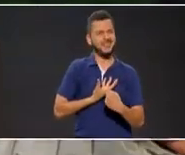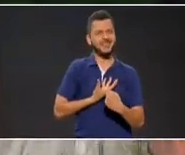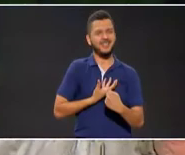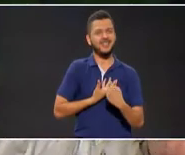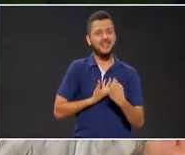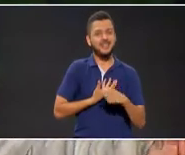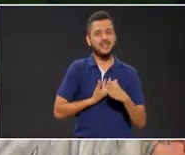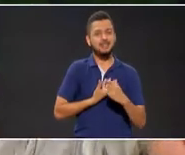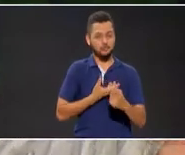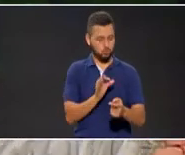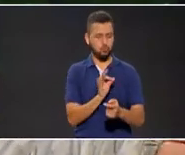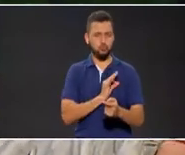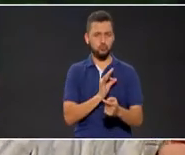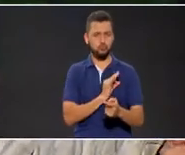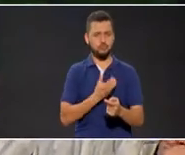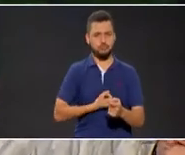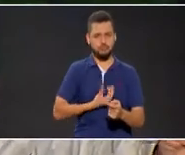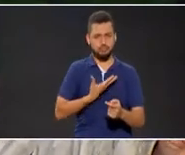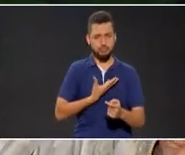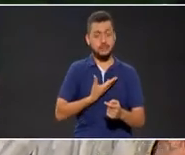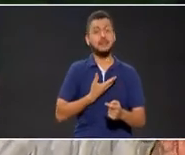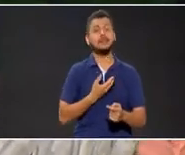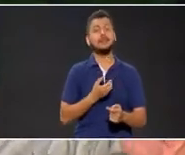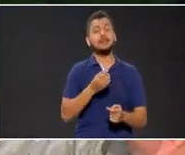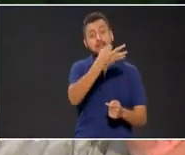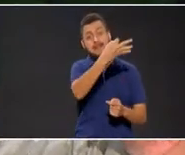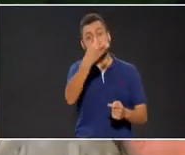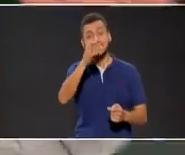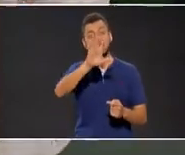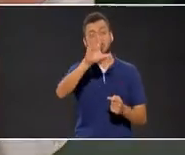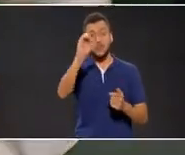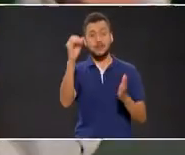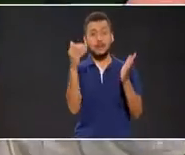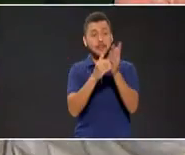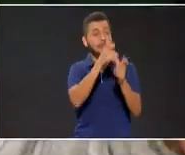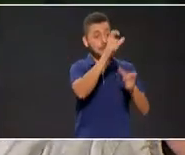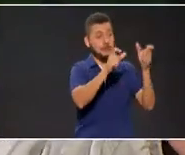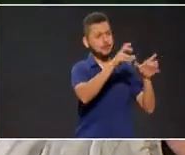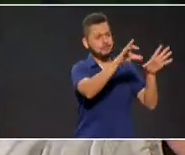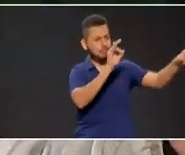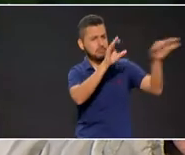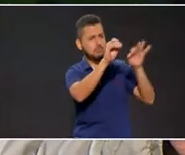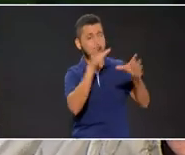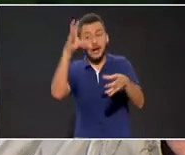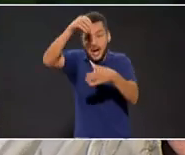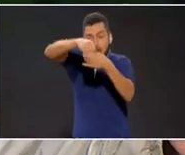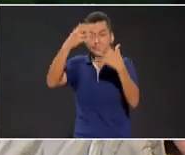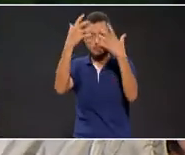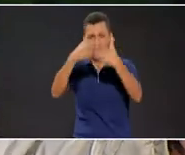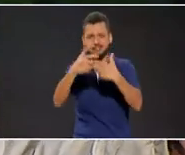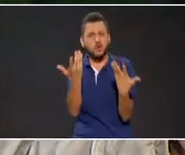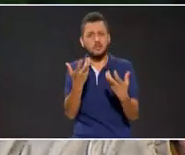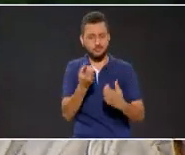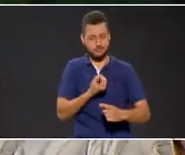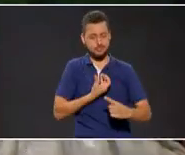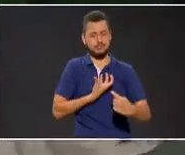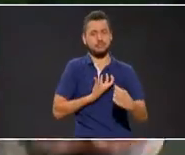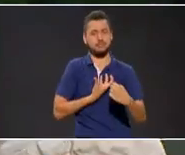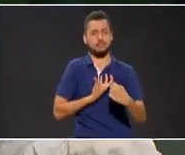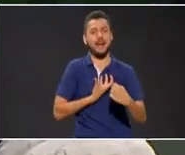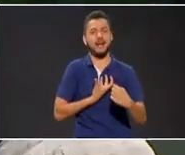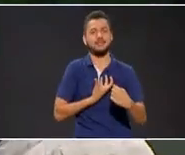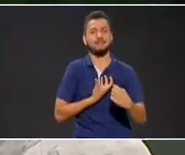350.000 personas lo que no he hecho un gobierno de aquí de 50 años hasta ahora la gran cooperativa para las motos